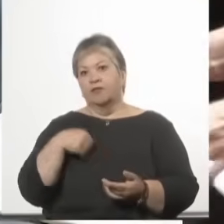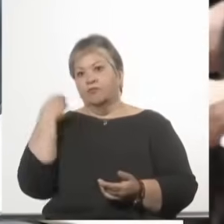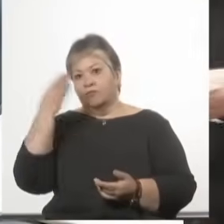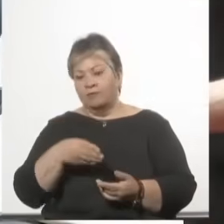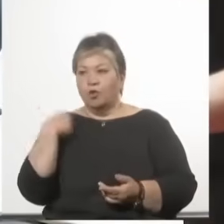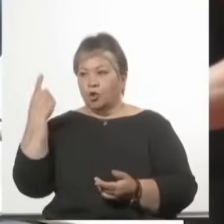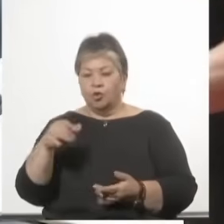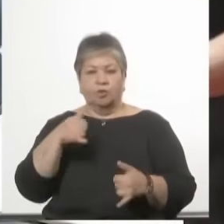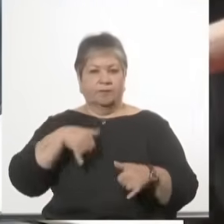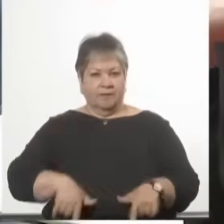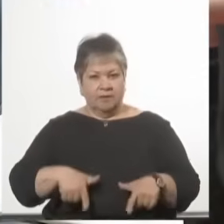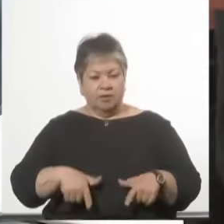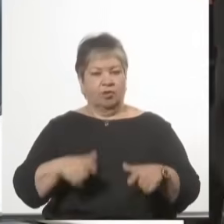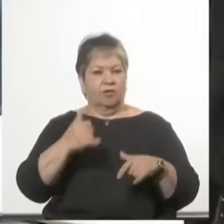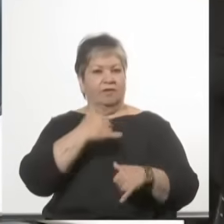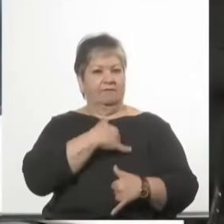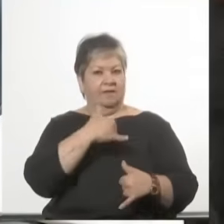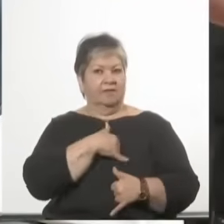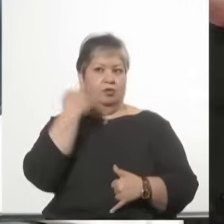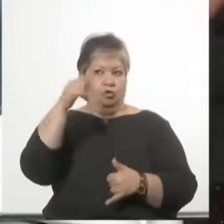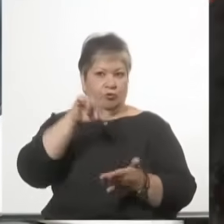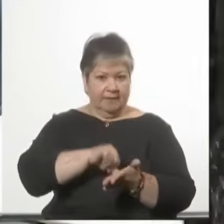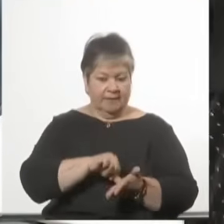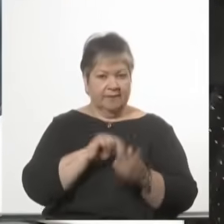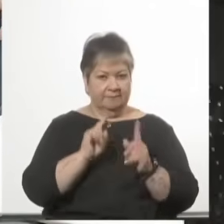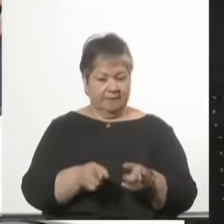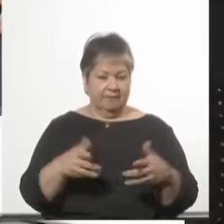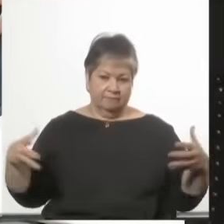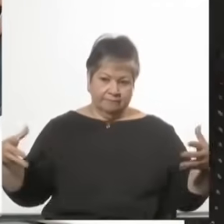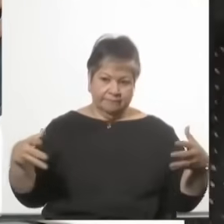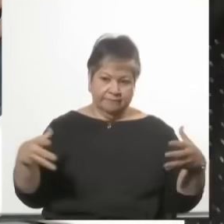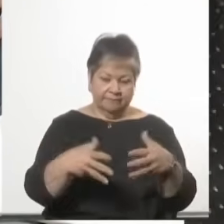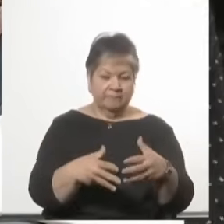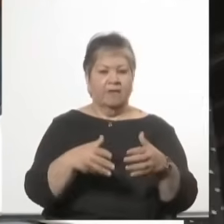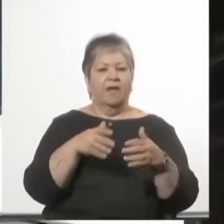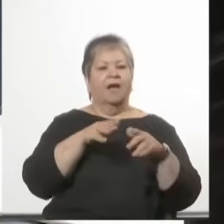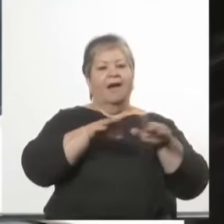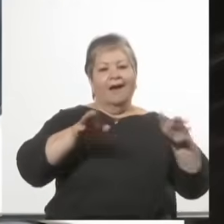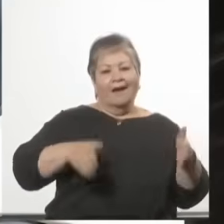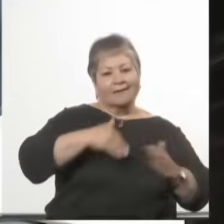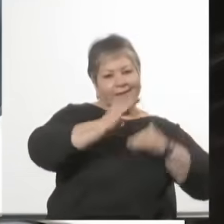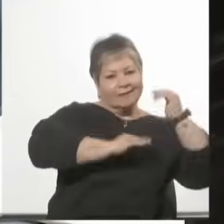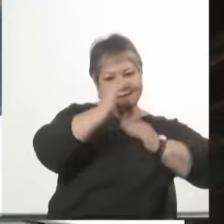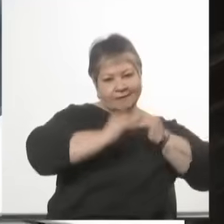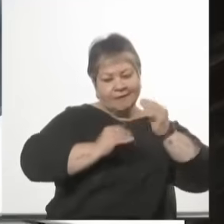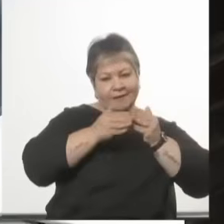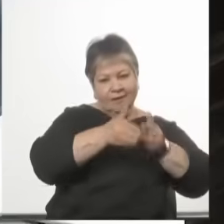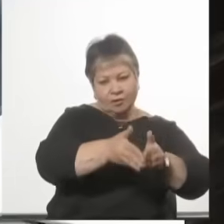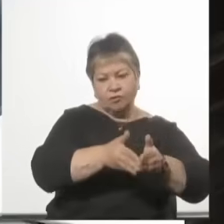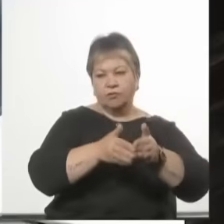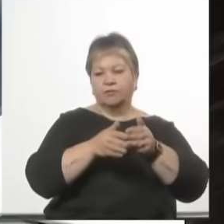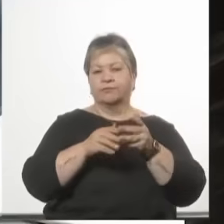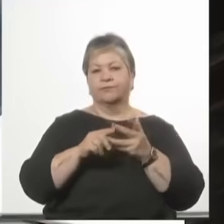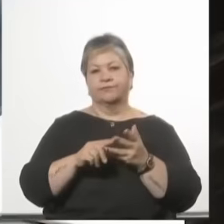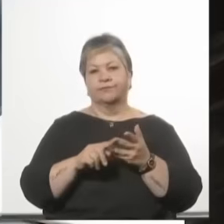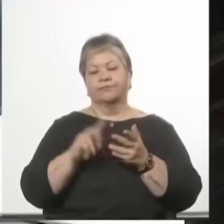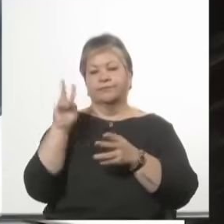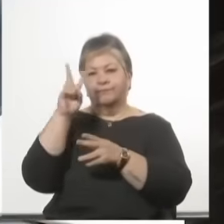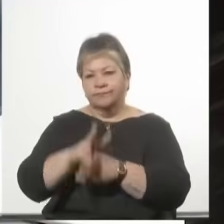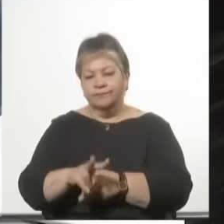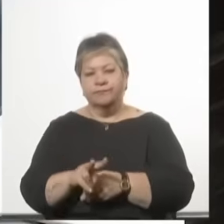de otros países. Estuvimos visitando astilleros, estuvimos visitando